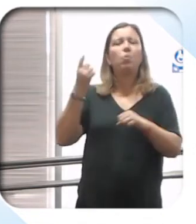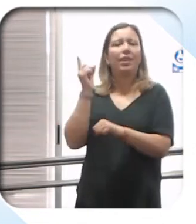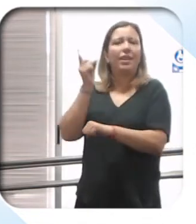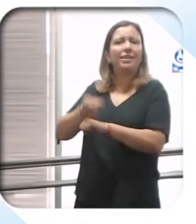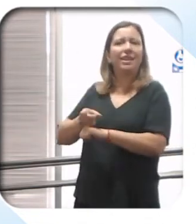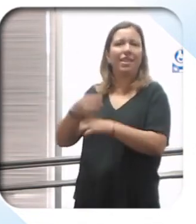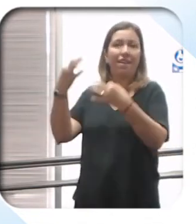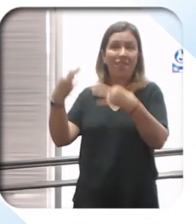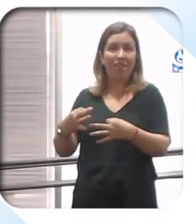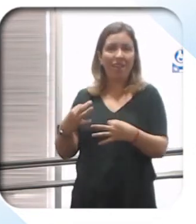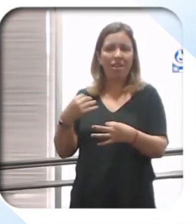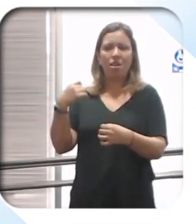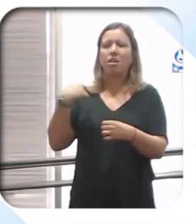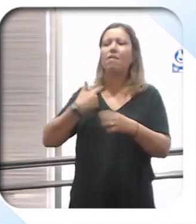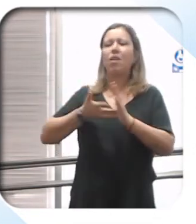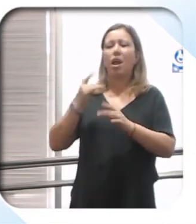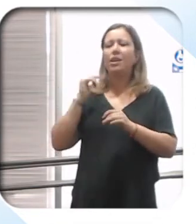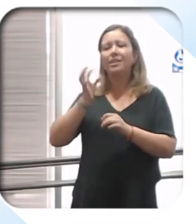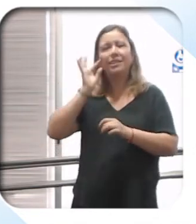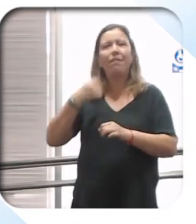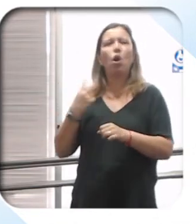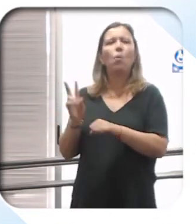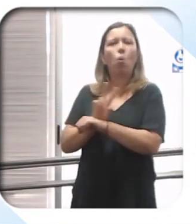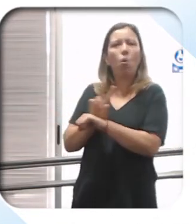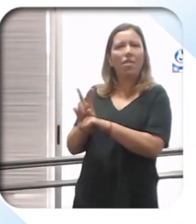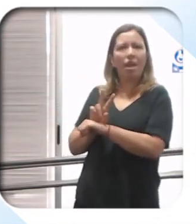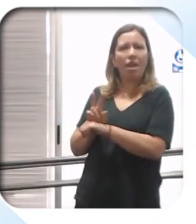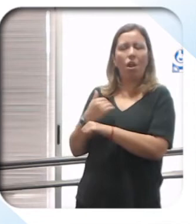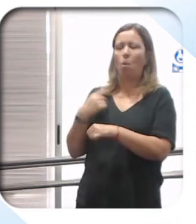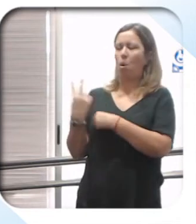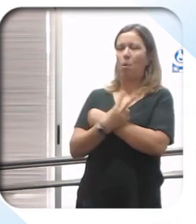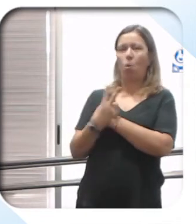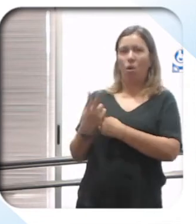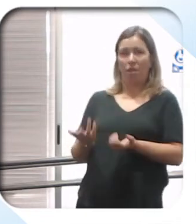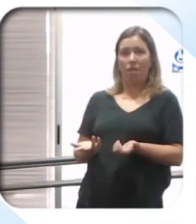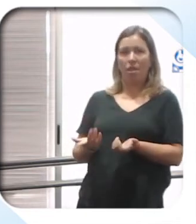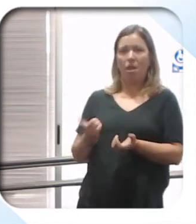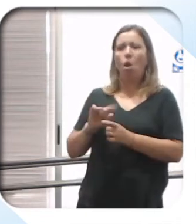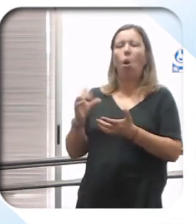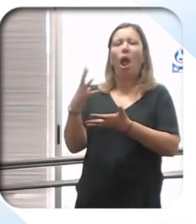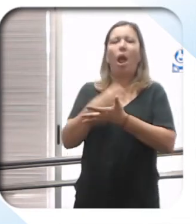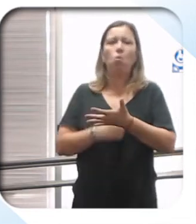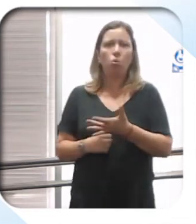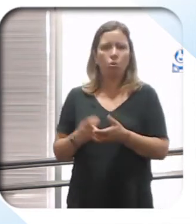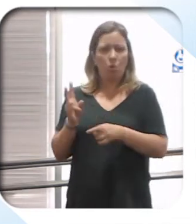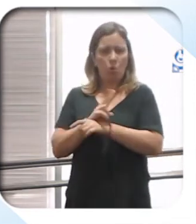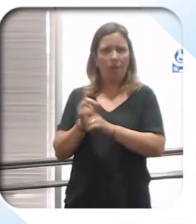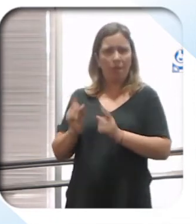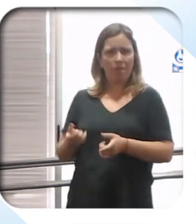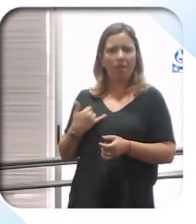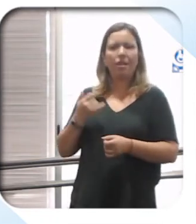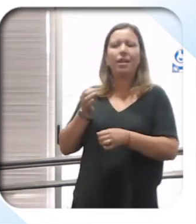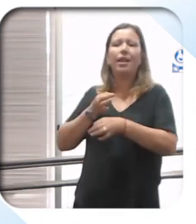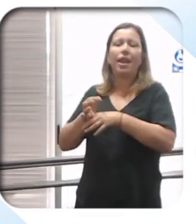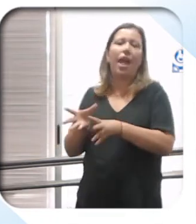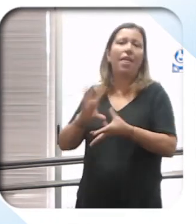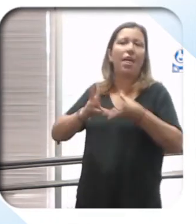tomar decisiones correctas que me cuidan, que me protejan. Cuidarlos de los abusos es darle educación sexual adaptada.